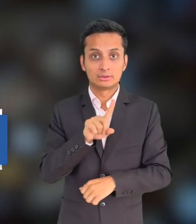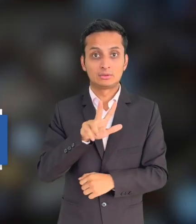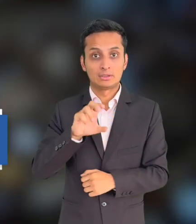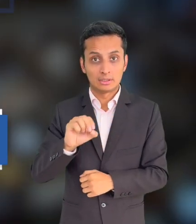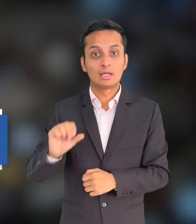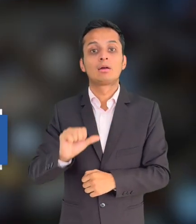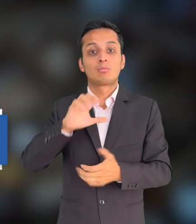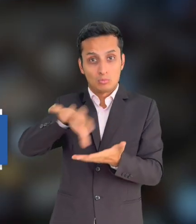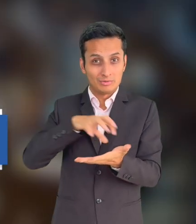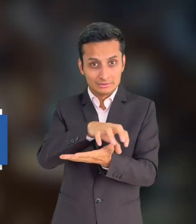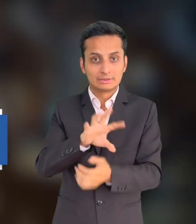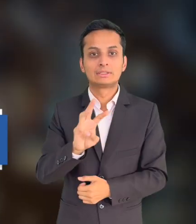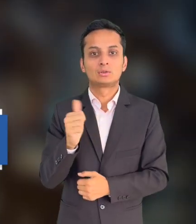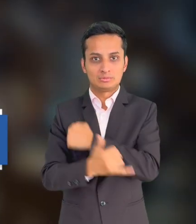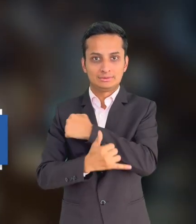130